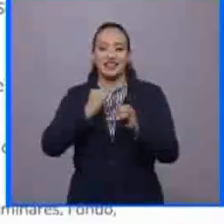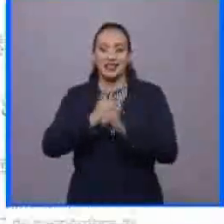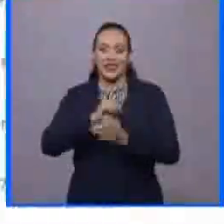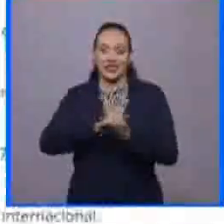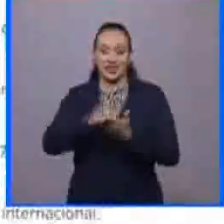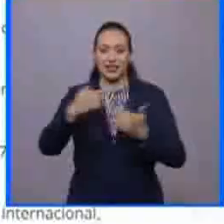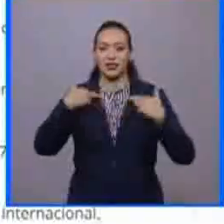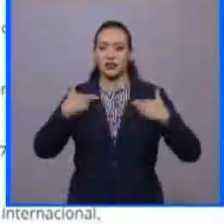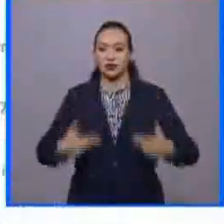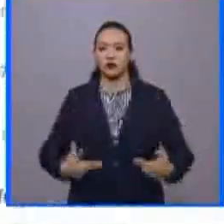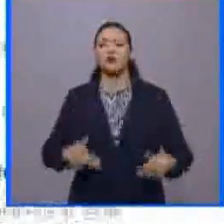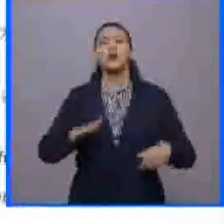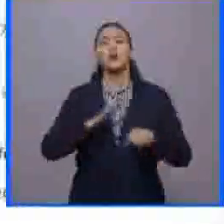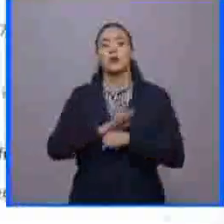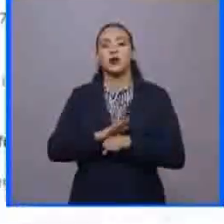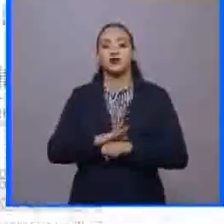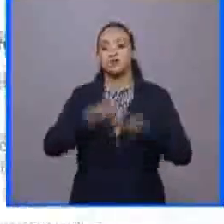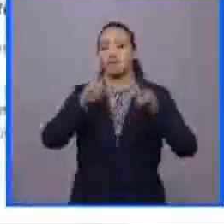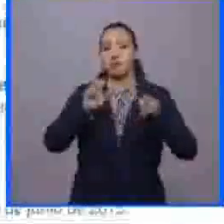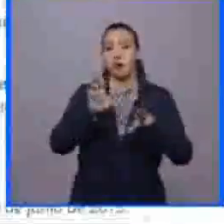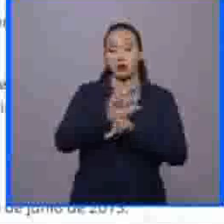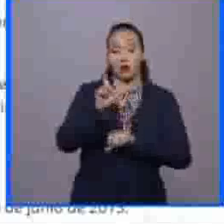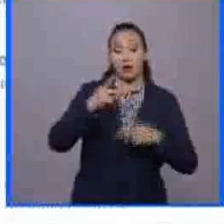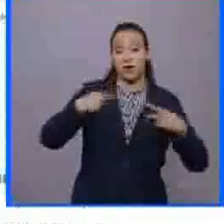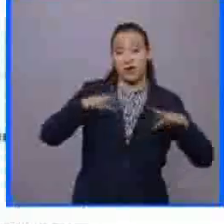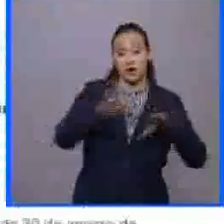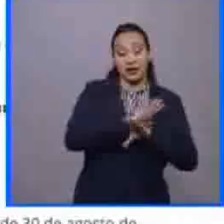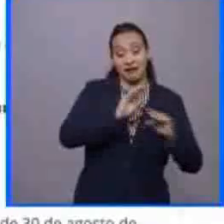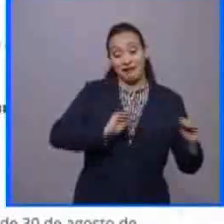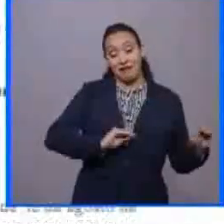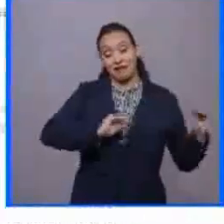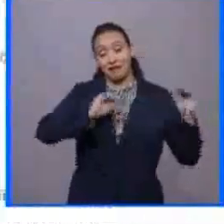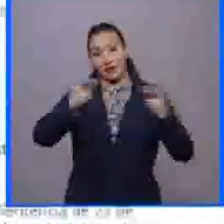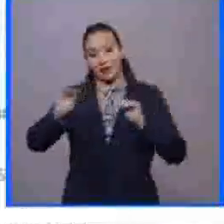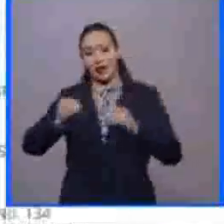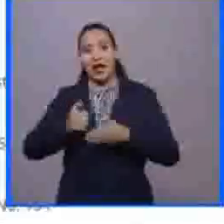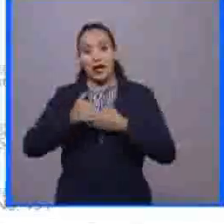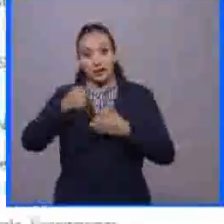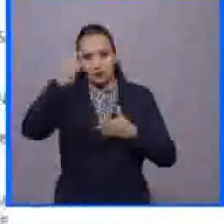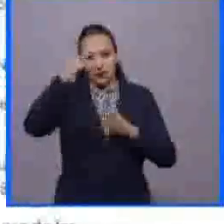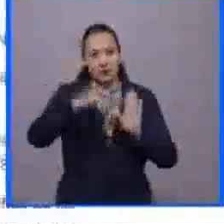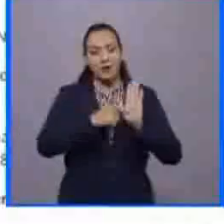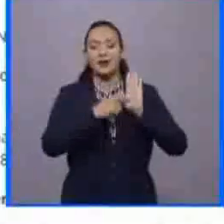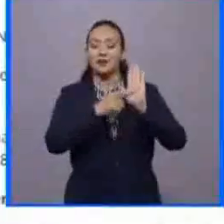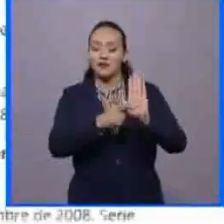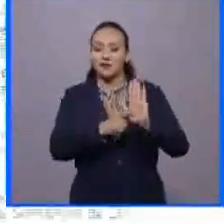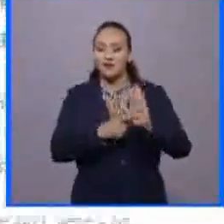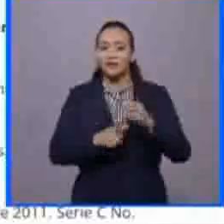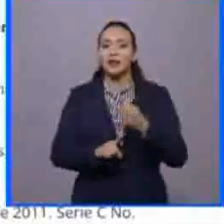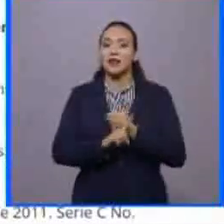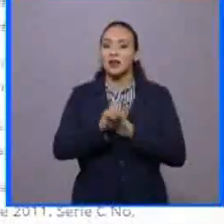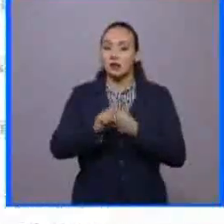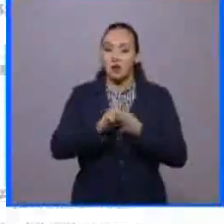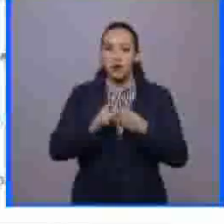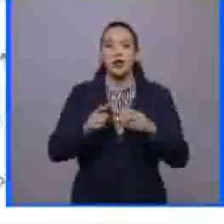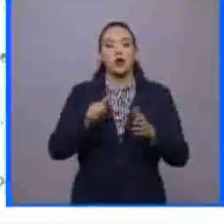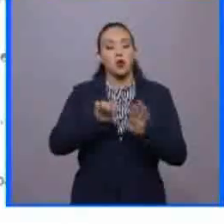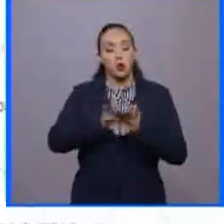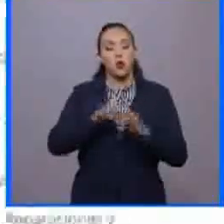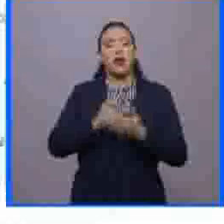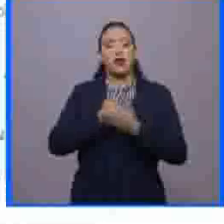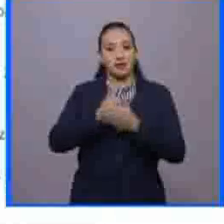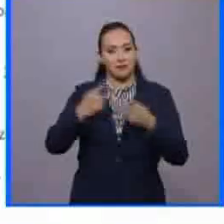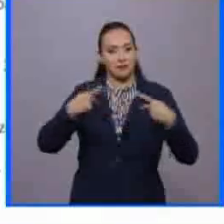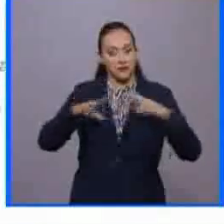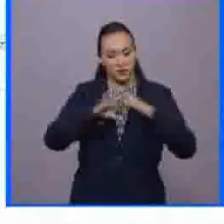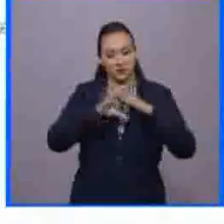Derechos Humanos sobre movilidad humana, que permite trazar una ruta de visibilidad el progreso de los precedentes en el